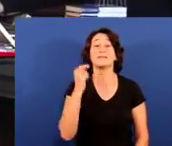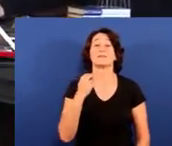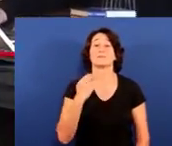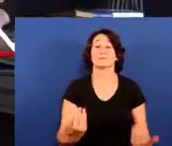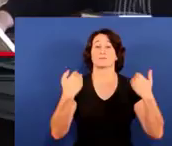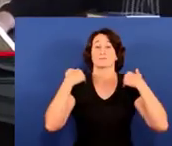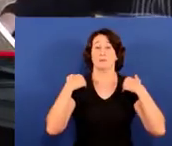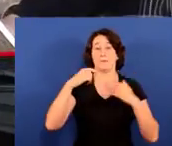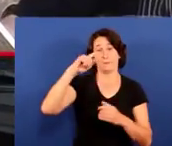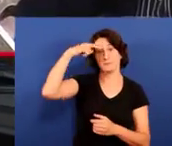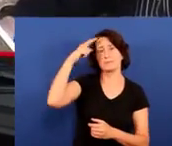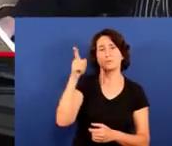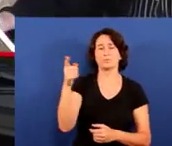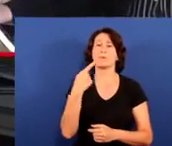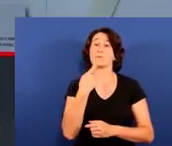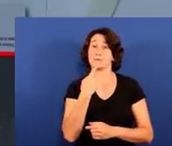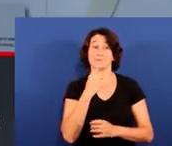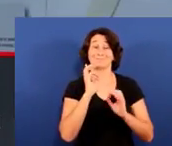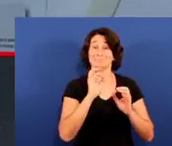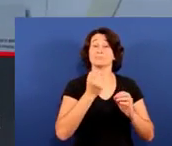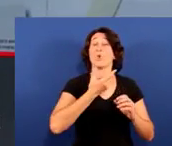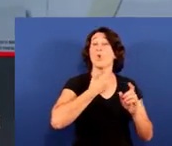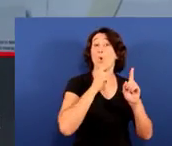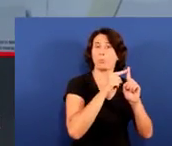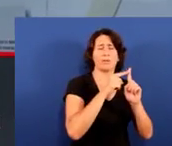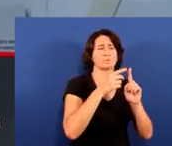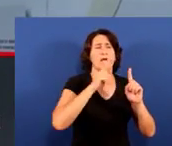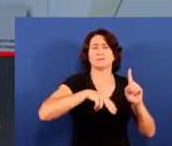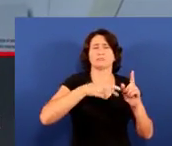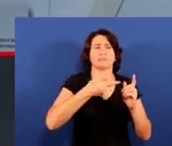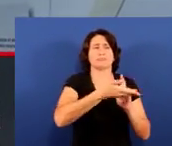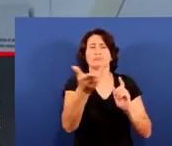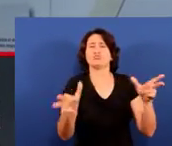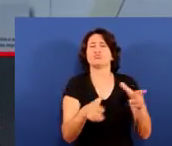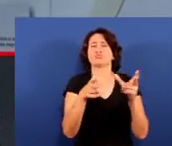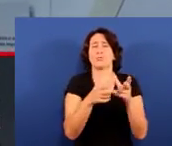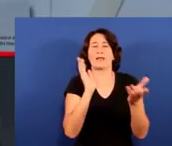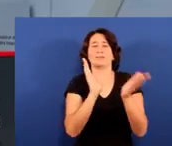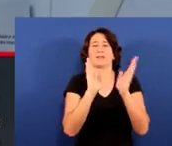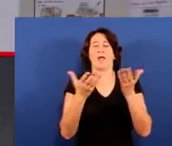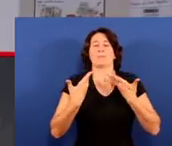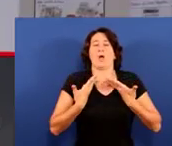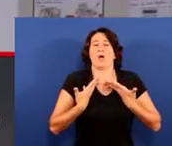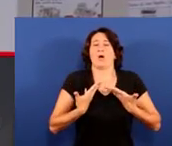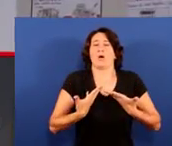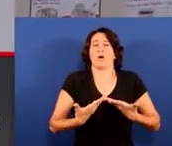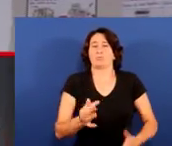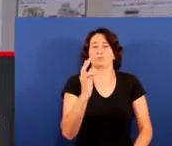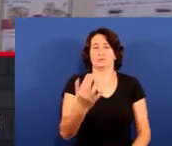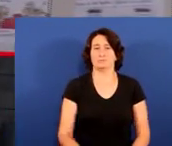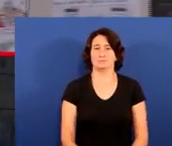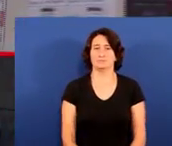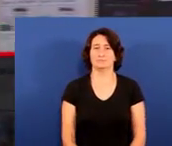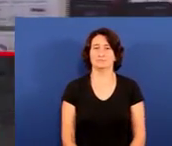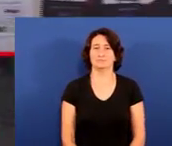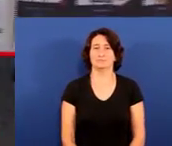torno al tema general de el humor contra la barbarie. El premio que el festival concede anualmente recae en